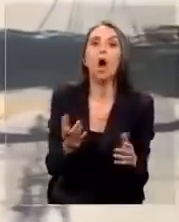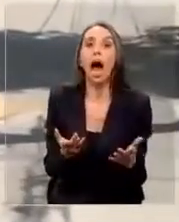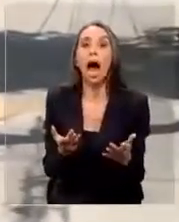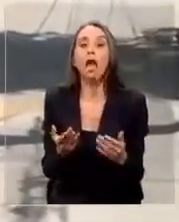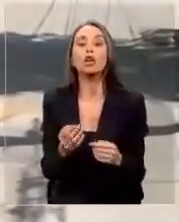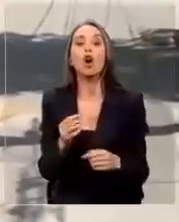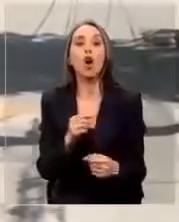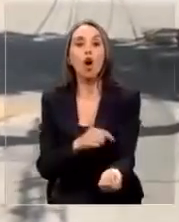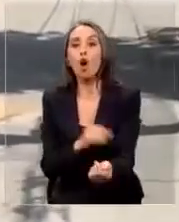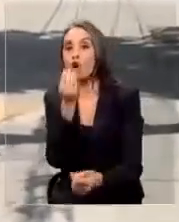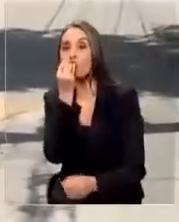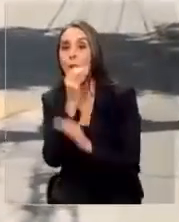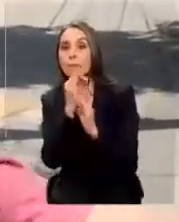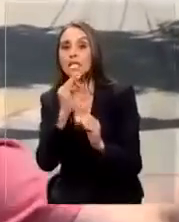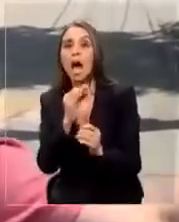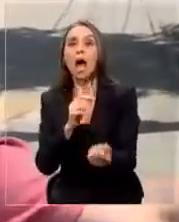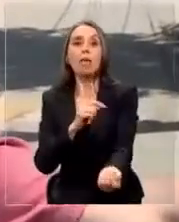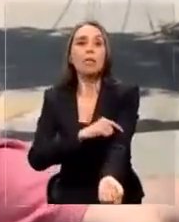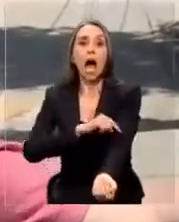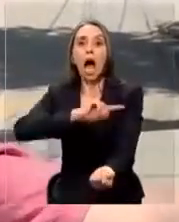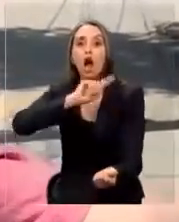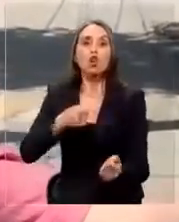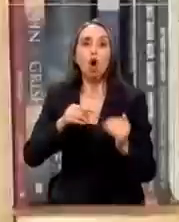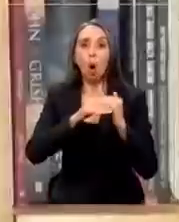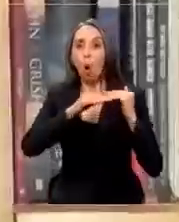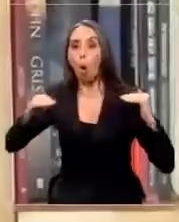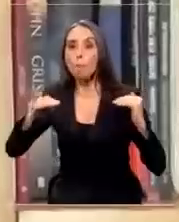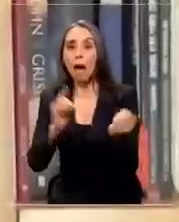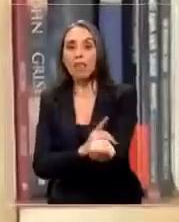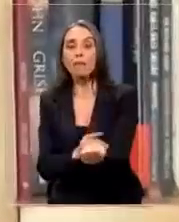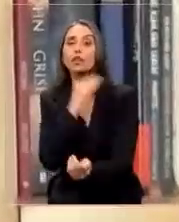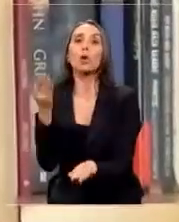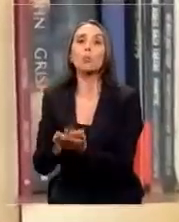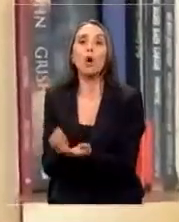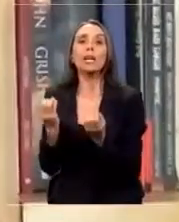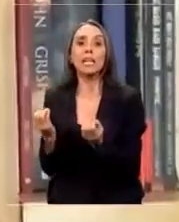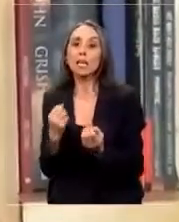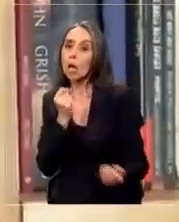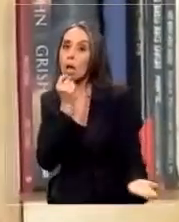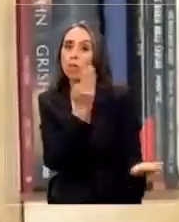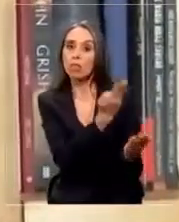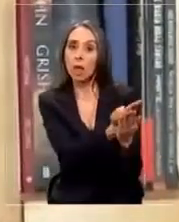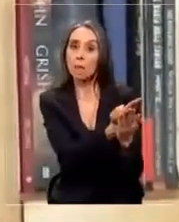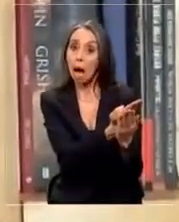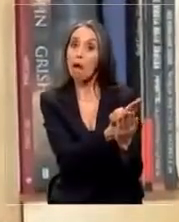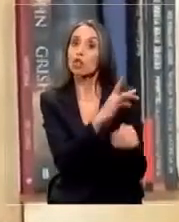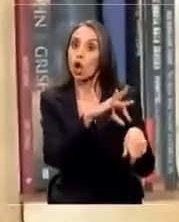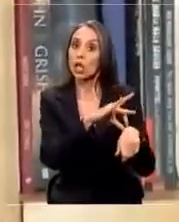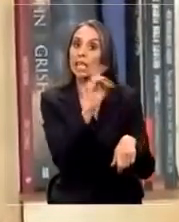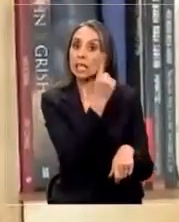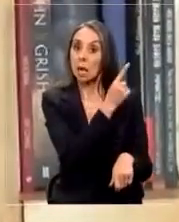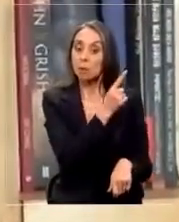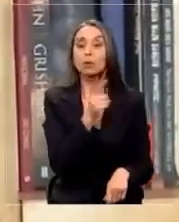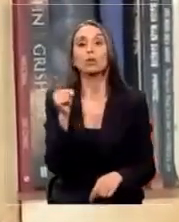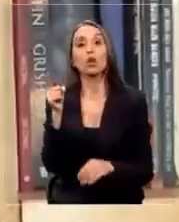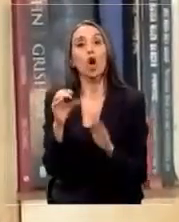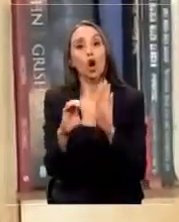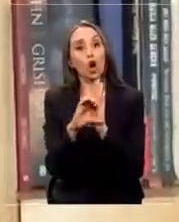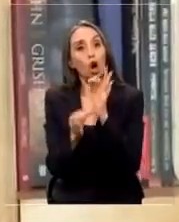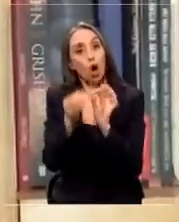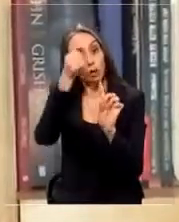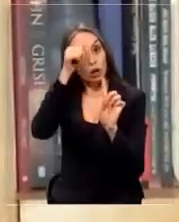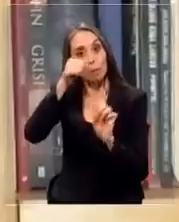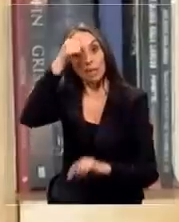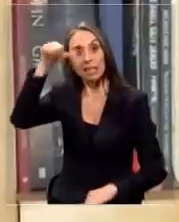sé, un coma diabético, se me muere, yo demando a la clínica. La conducta descrita está sancionada en el Código Penal por cuanto constituye un delito